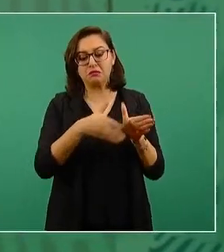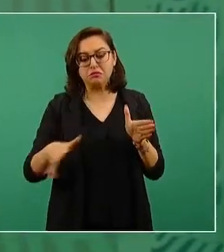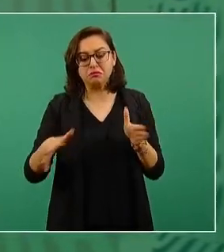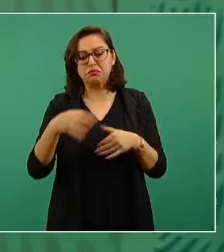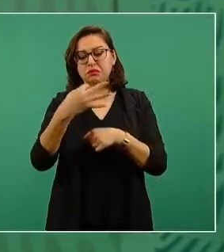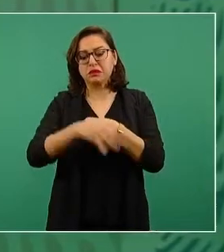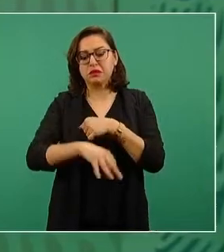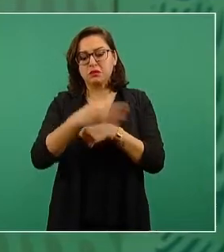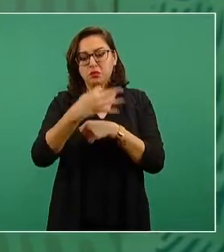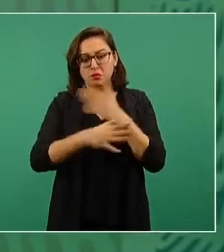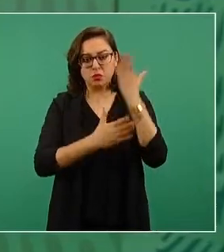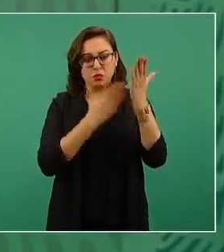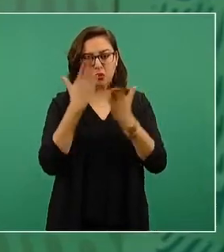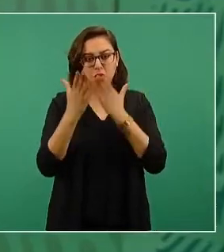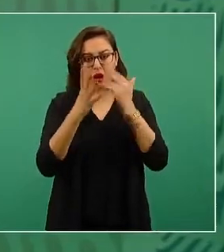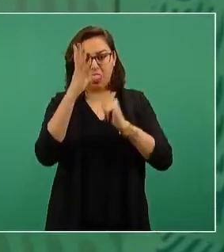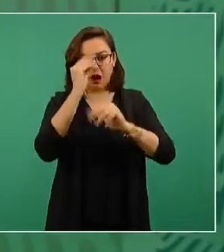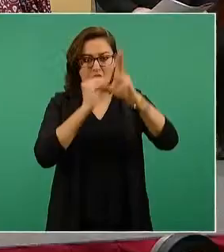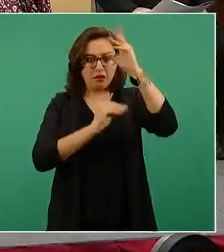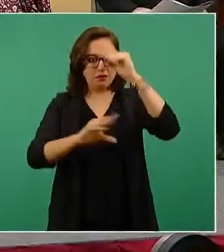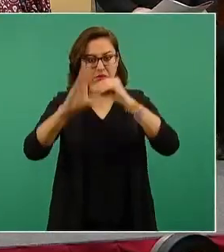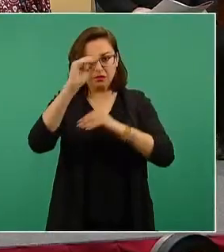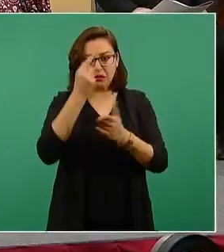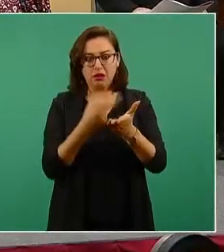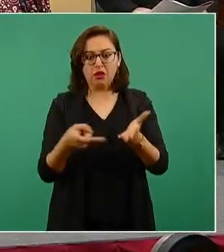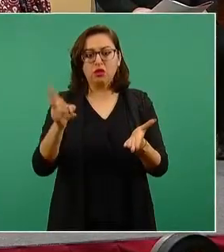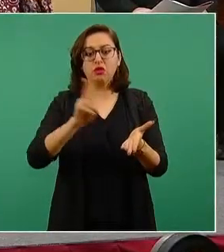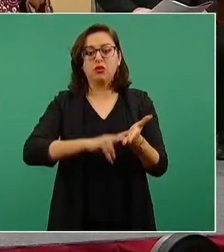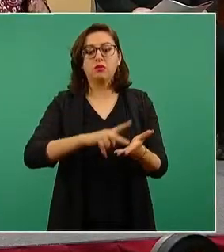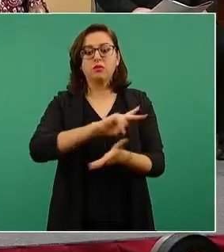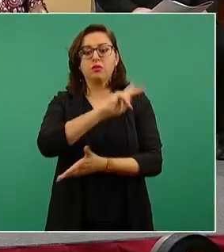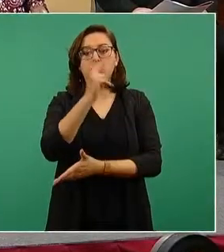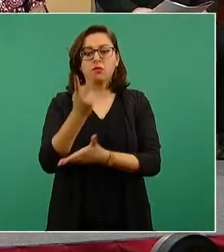programa Jóvenes Construyendo el Futuro.